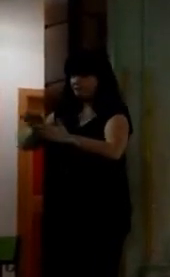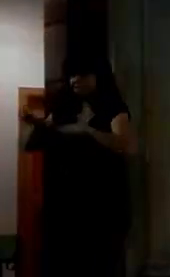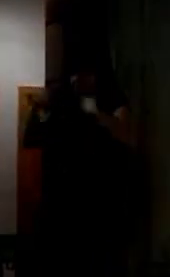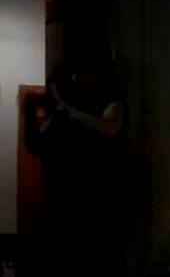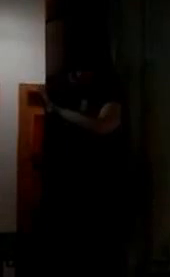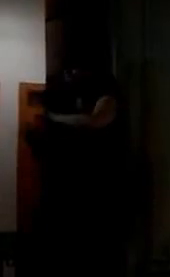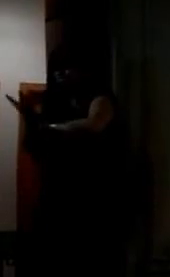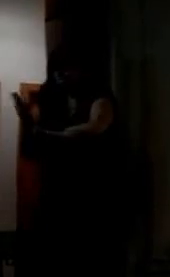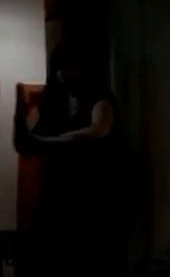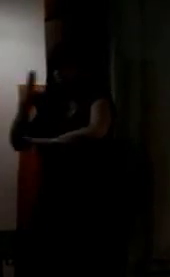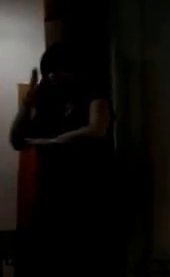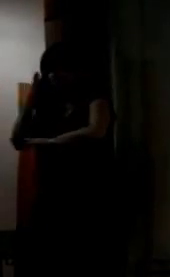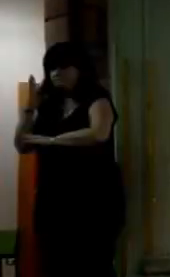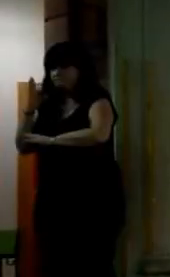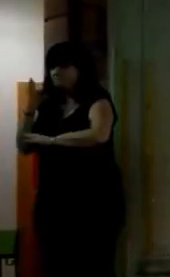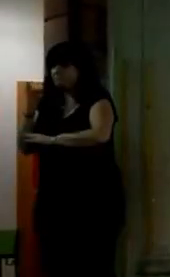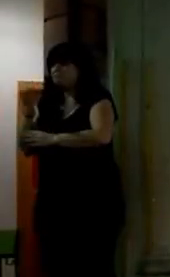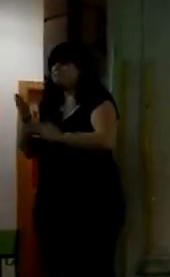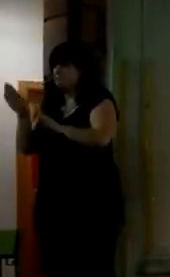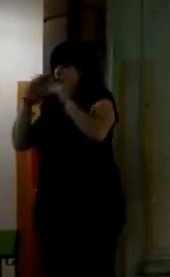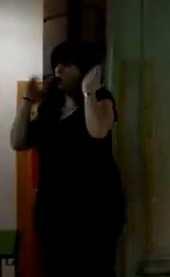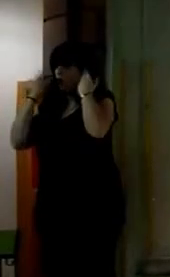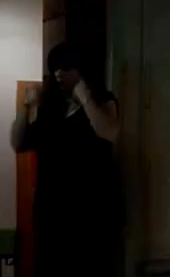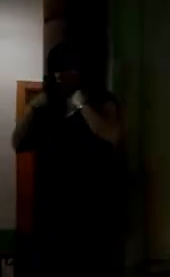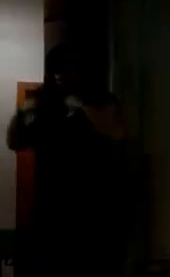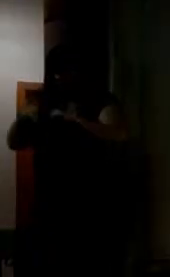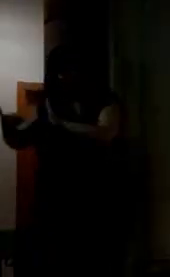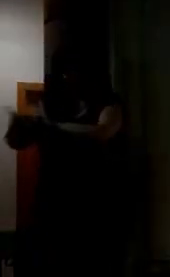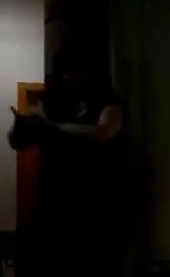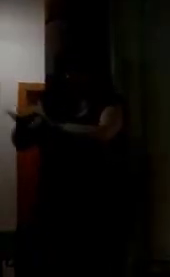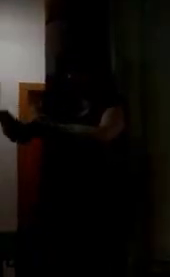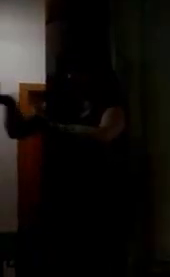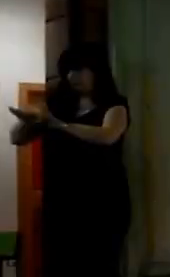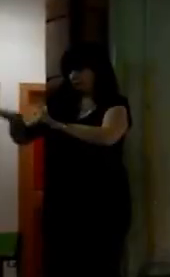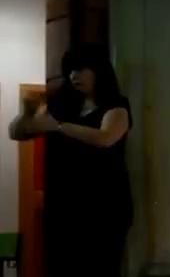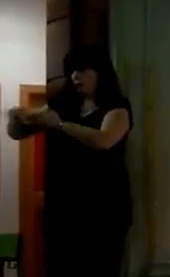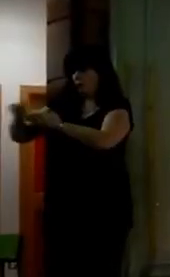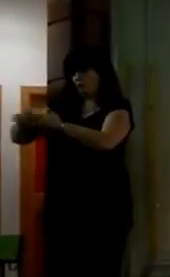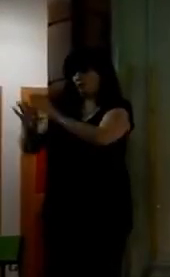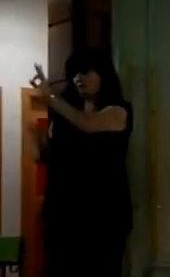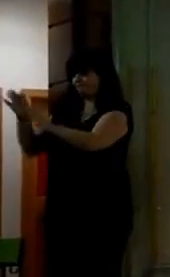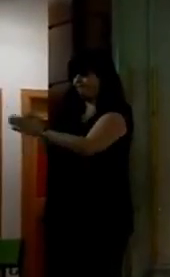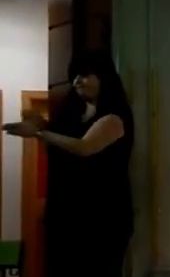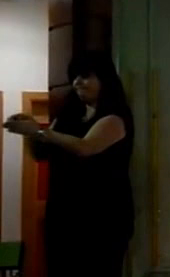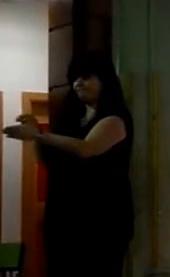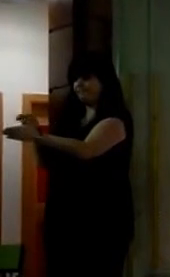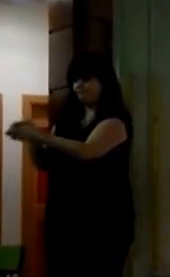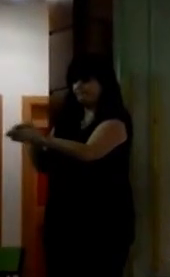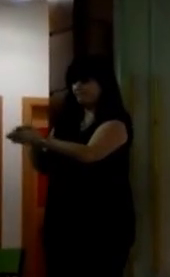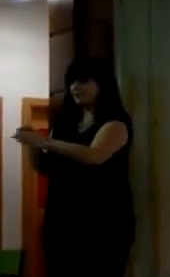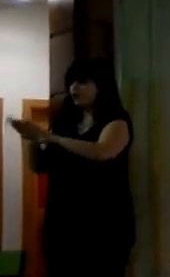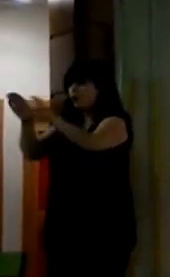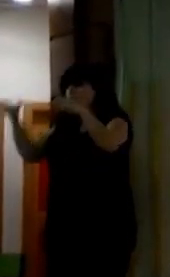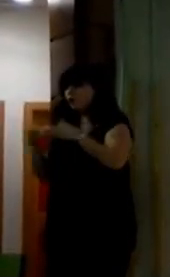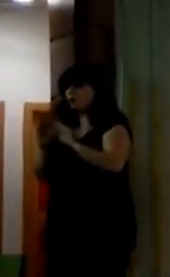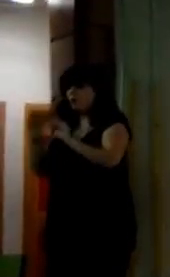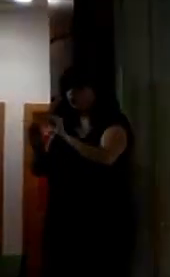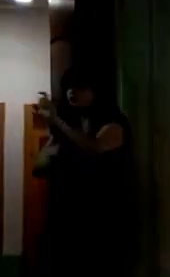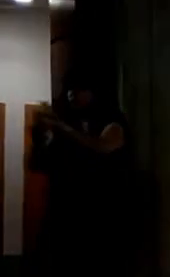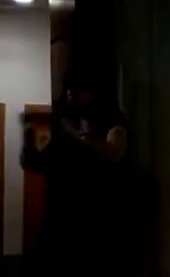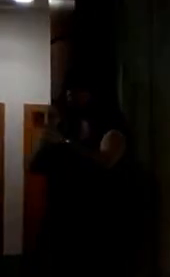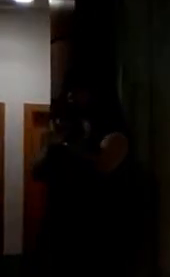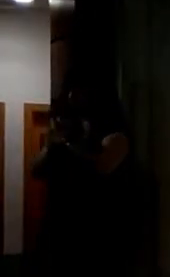improvisada preto, moi preto do Congreso dos Diputados. Tamén é o partido dos cantos fulanos que están no cárcere,